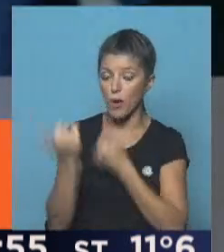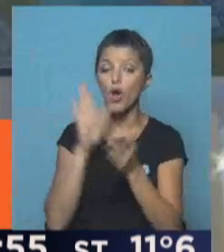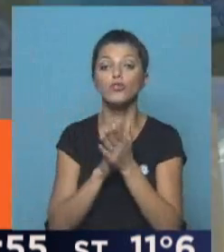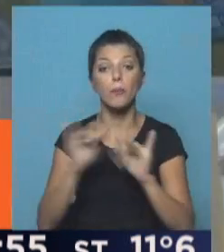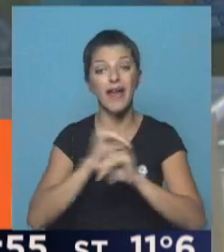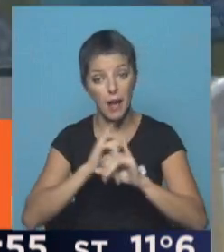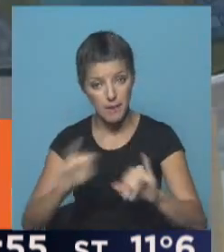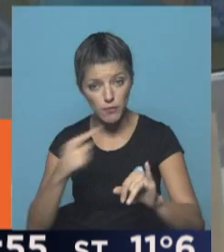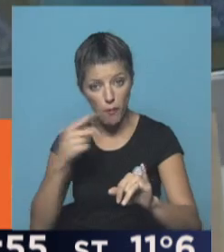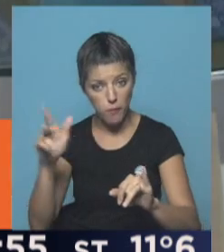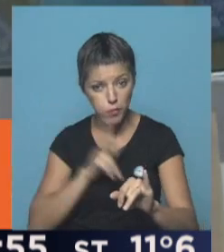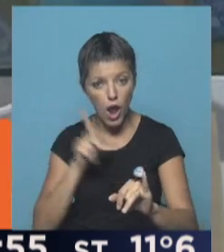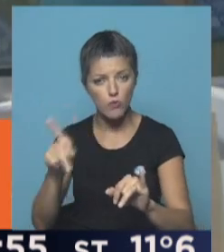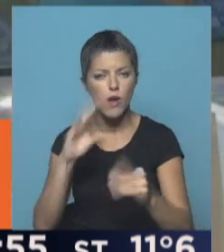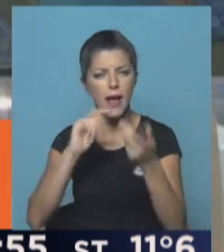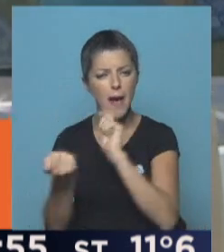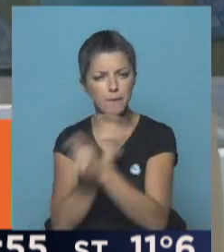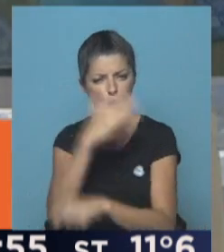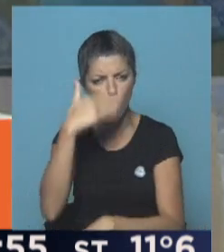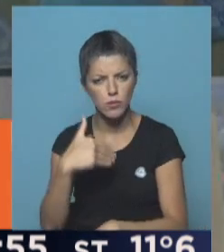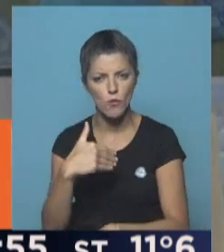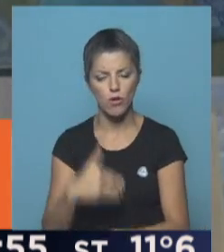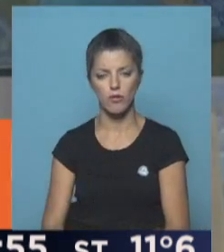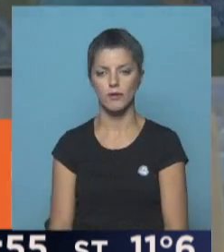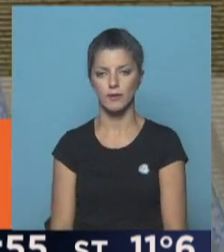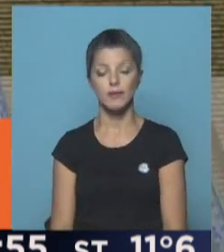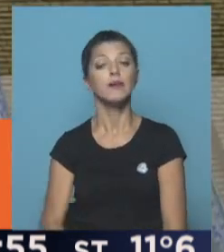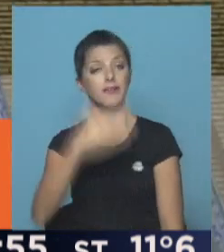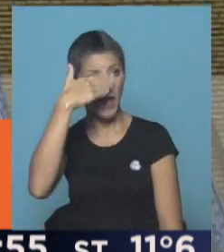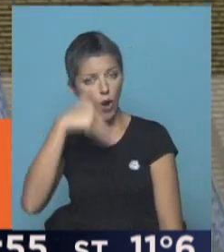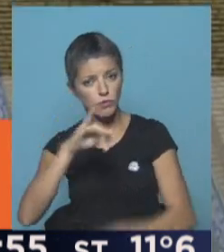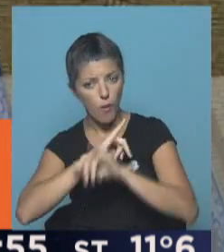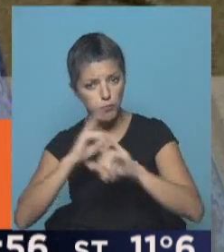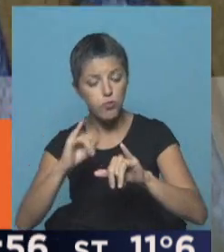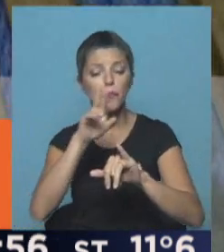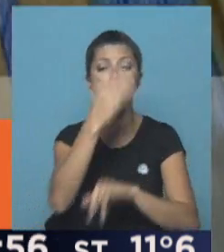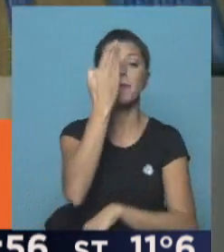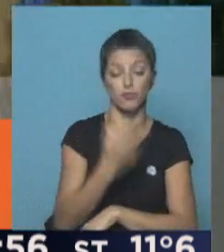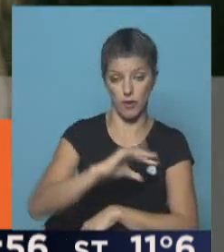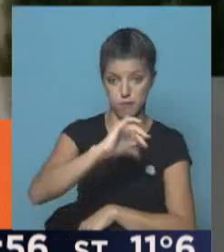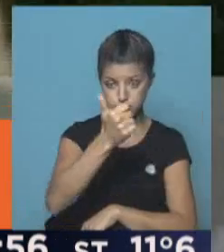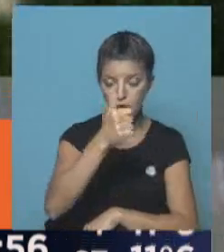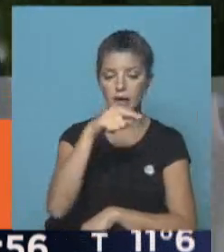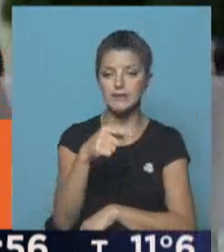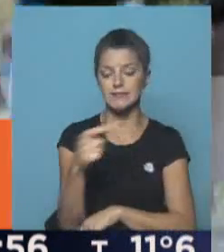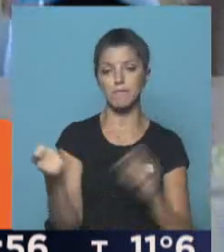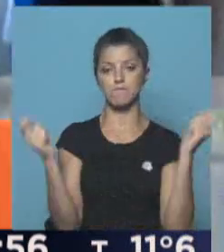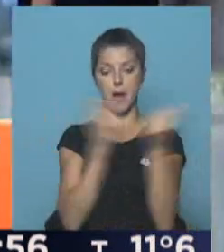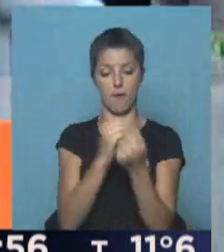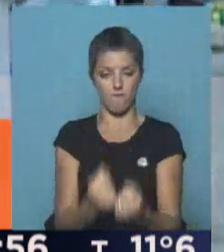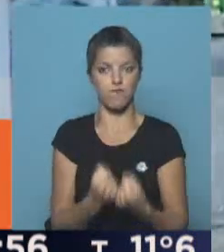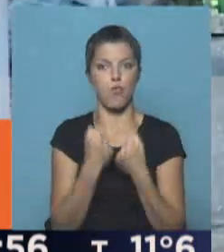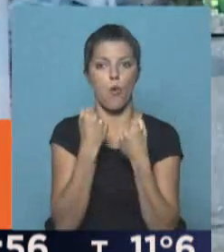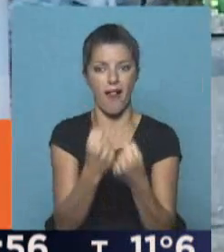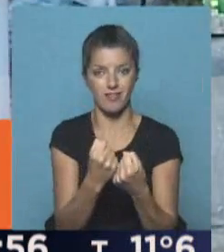campaña decía que hubo comunicación sobre el final bueno sobre el final roban y dan como un vuelco y se pone digamos toma fuerza